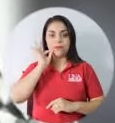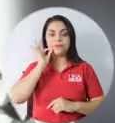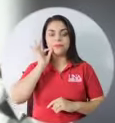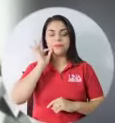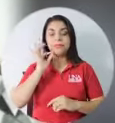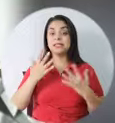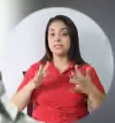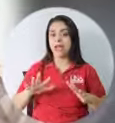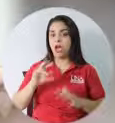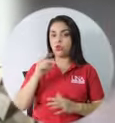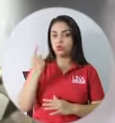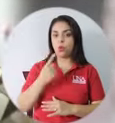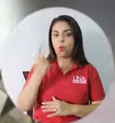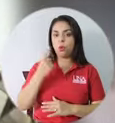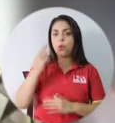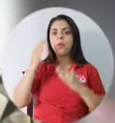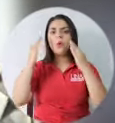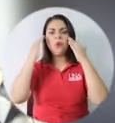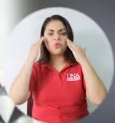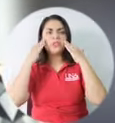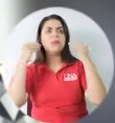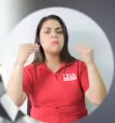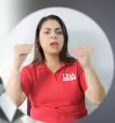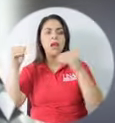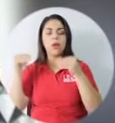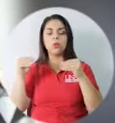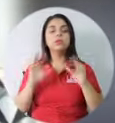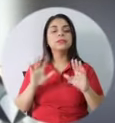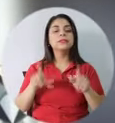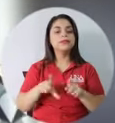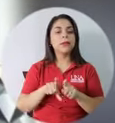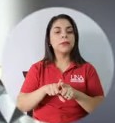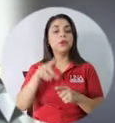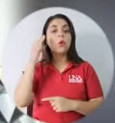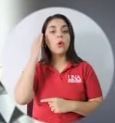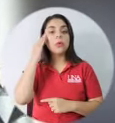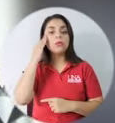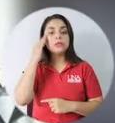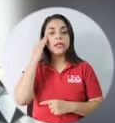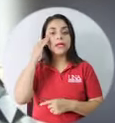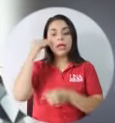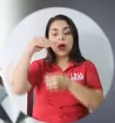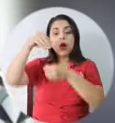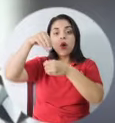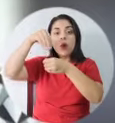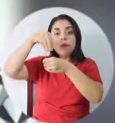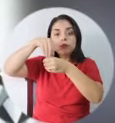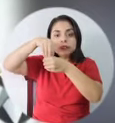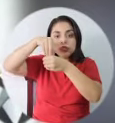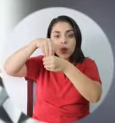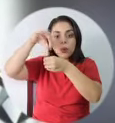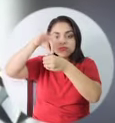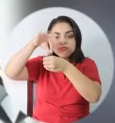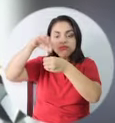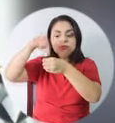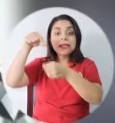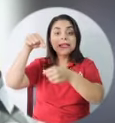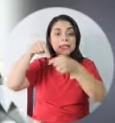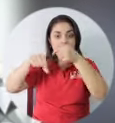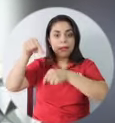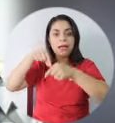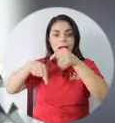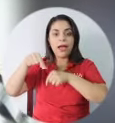en café, ya no solamente de conocimiento de mercados, sino de algo muy importante, del conocimiento de la composición hasta